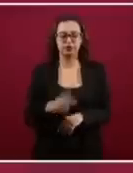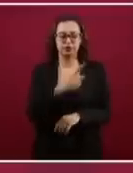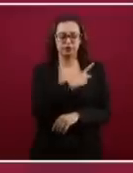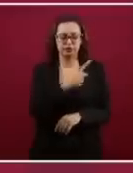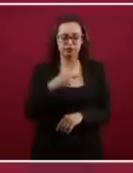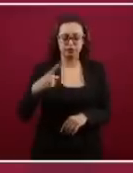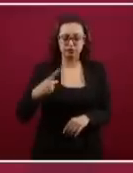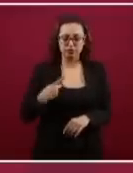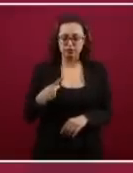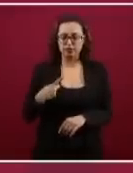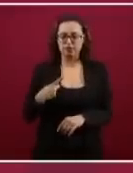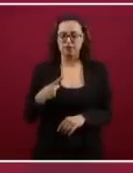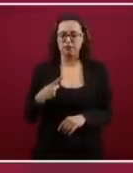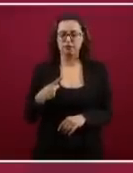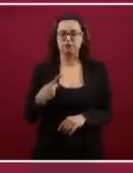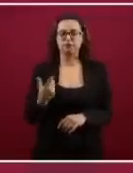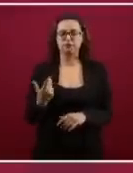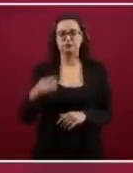reconsidere